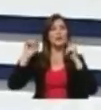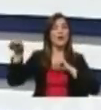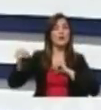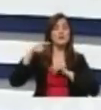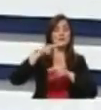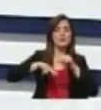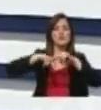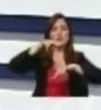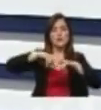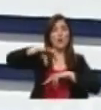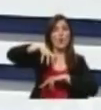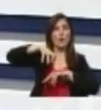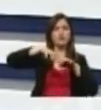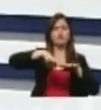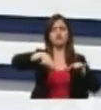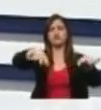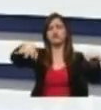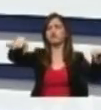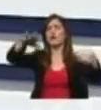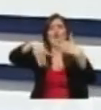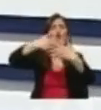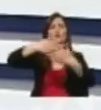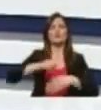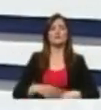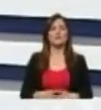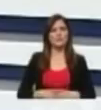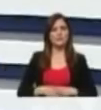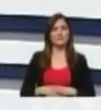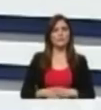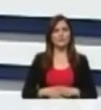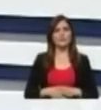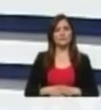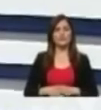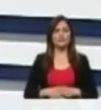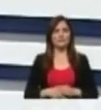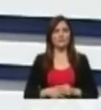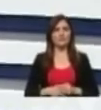y contratistas esperan inaugurar esta obra durante el primer trimestre de 2018.